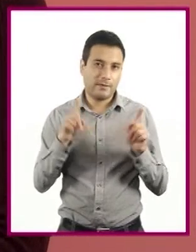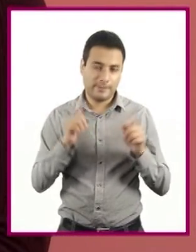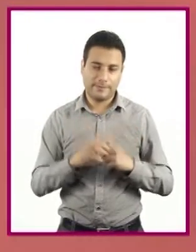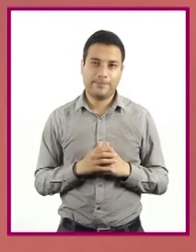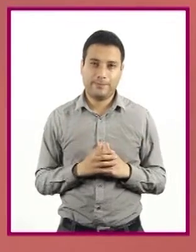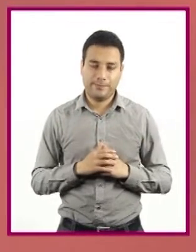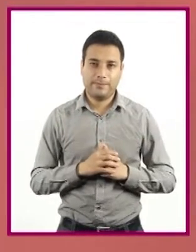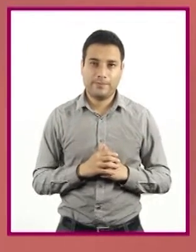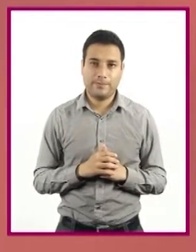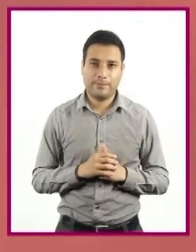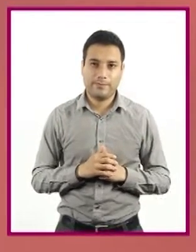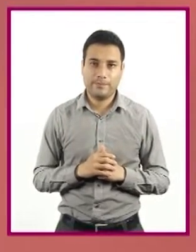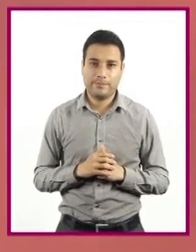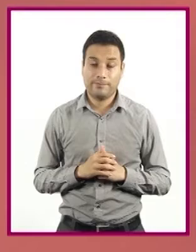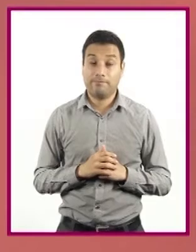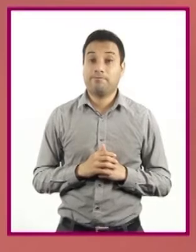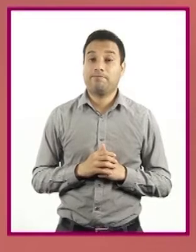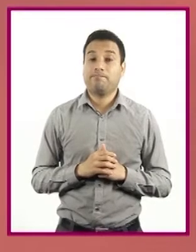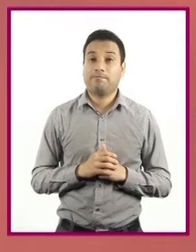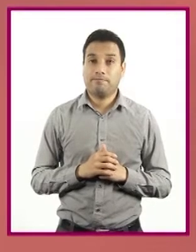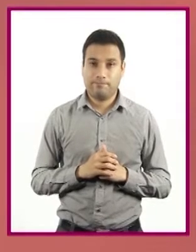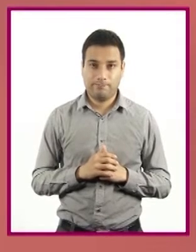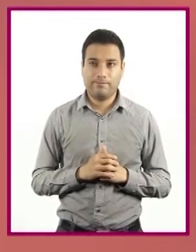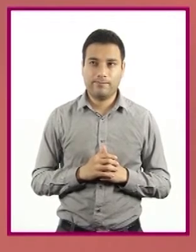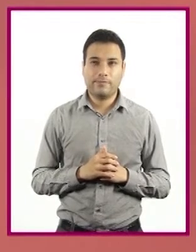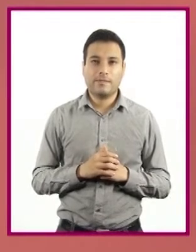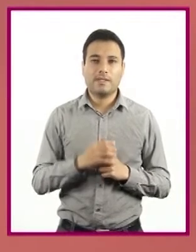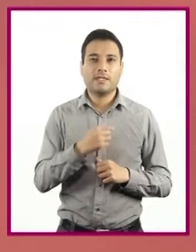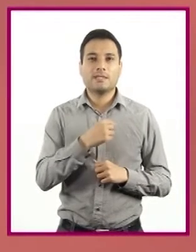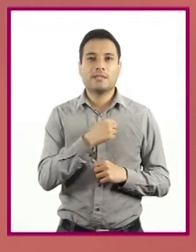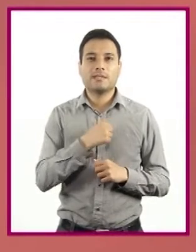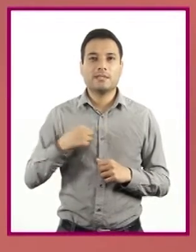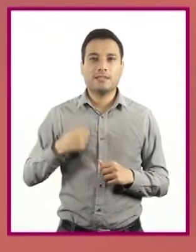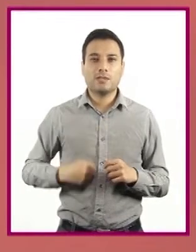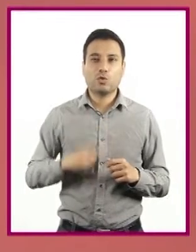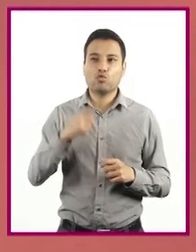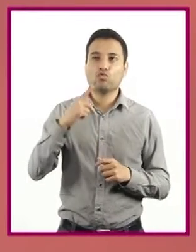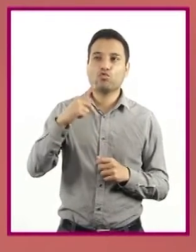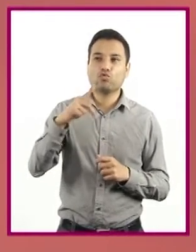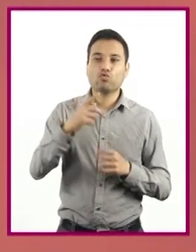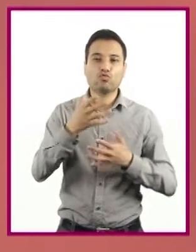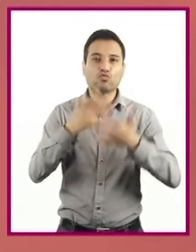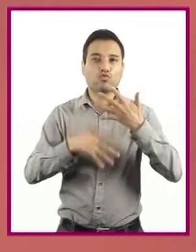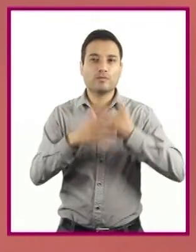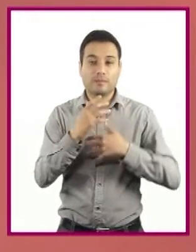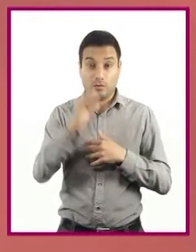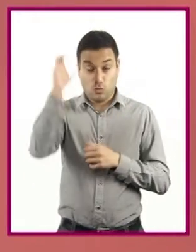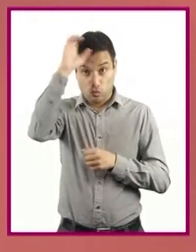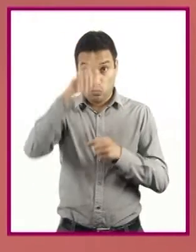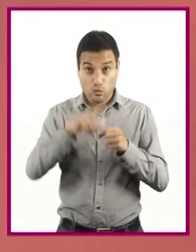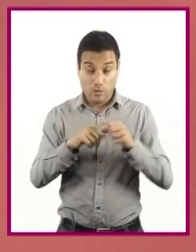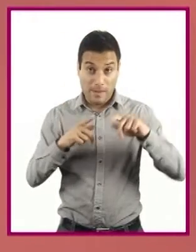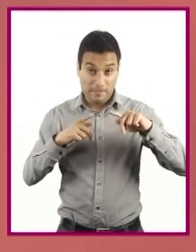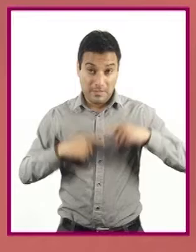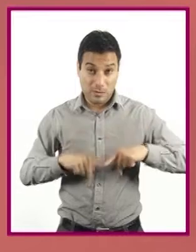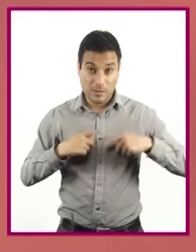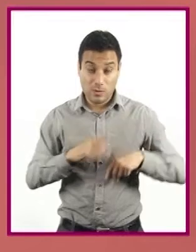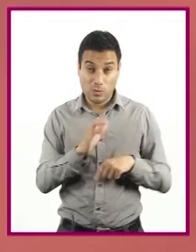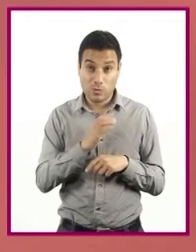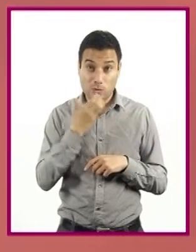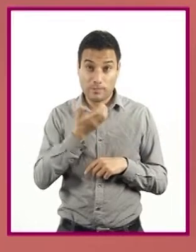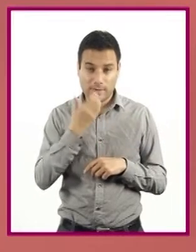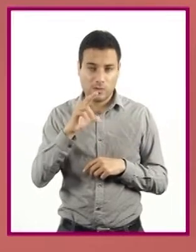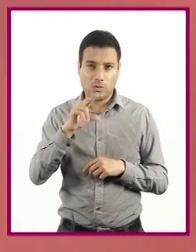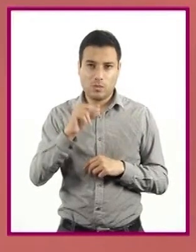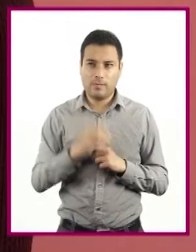histórico-culturales. Por lo visto, un proverbio chino no forma parte de la cultura popular. Entonces, ¿qué tan fácil es